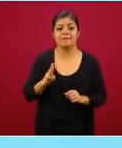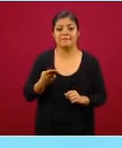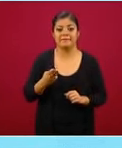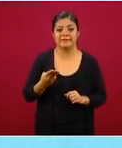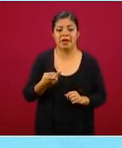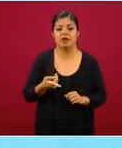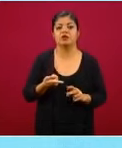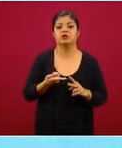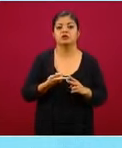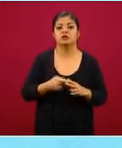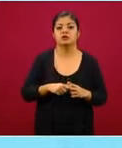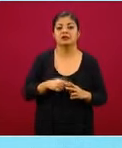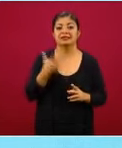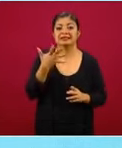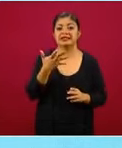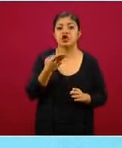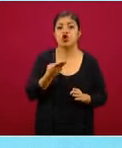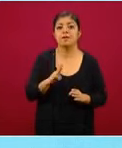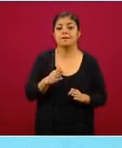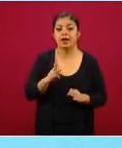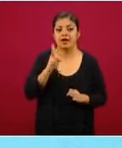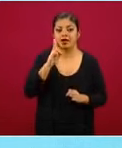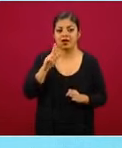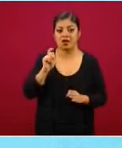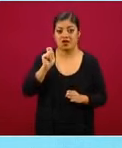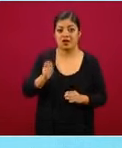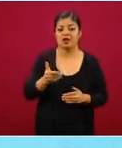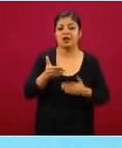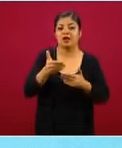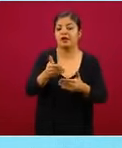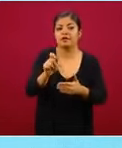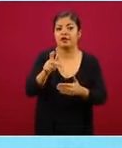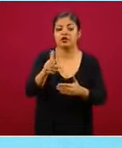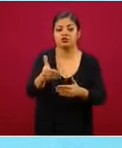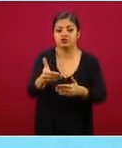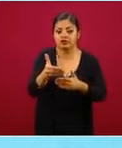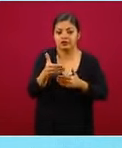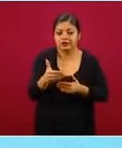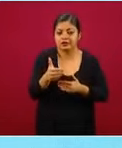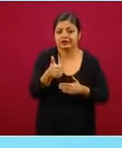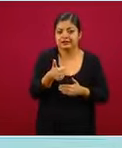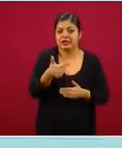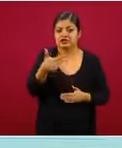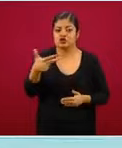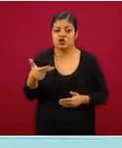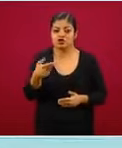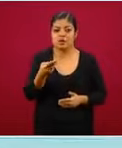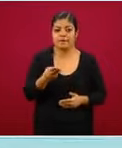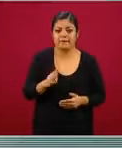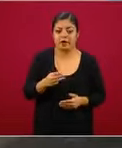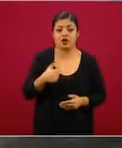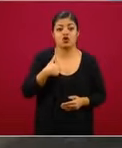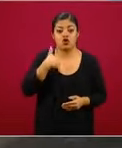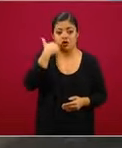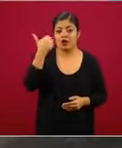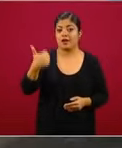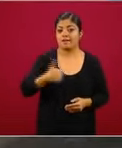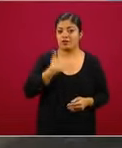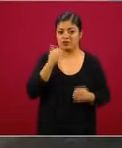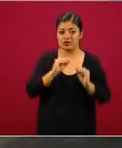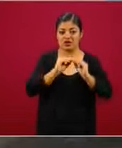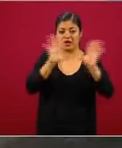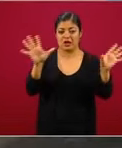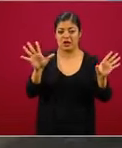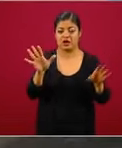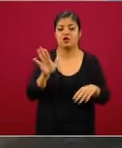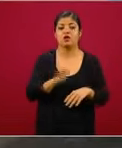esto ocurrió el 5 de mayo. En las predicciones originales ocurría entre el 6 y el 8. Y aquí aprovecho para aclarar algo que parece